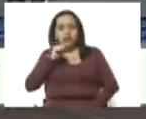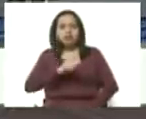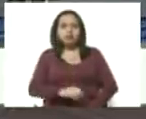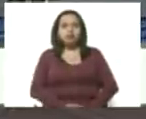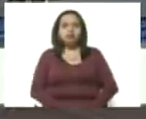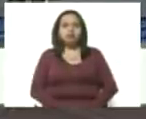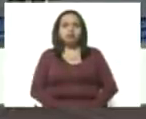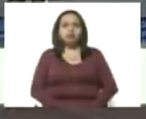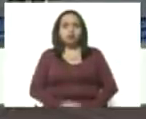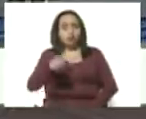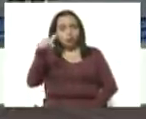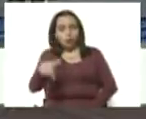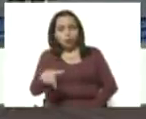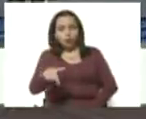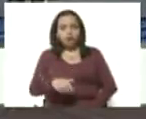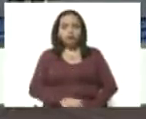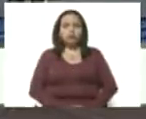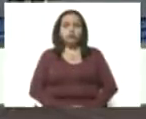Hoy